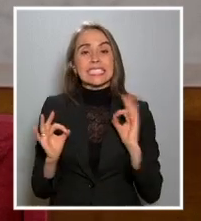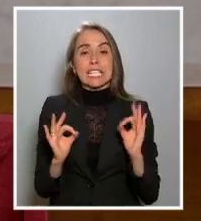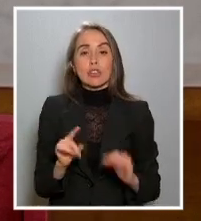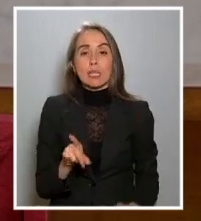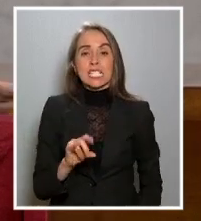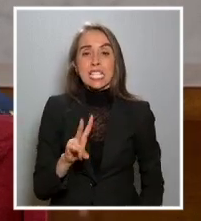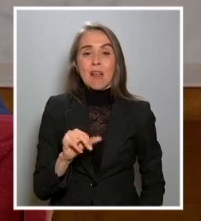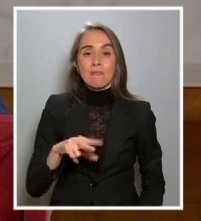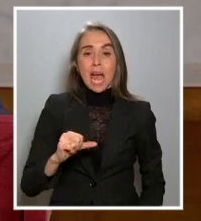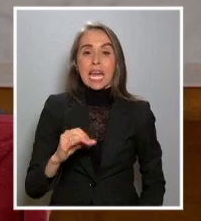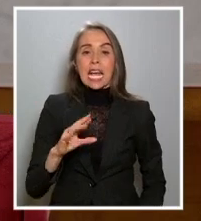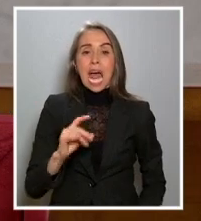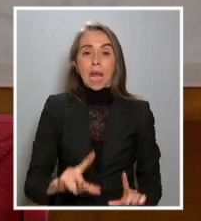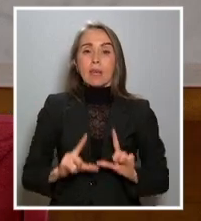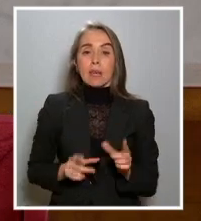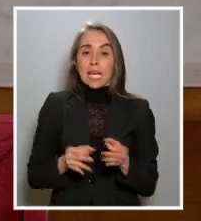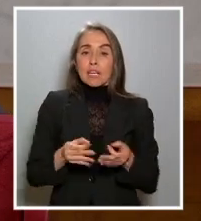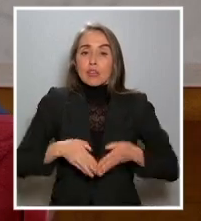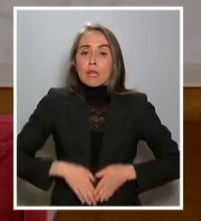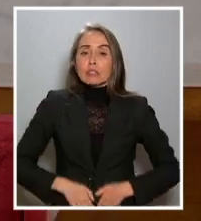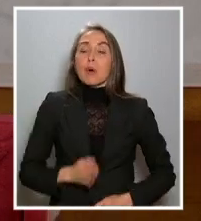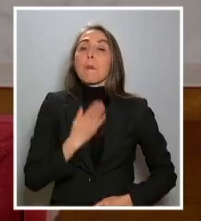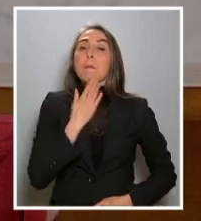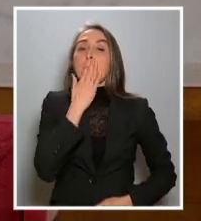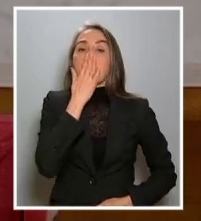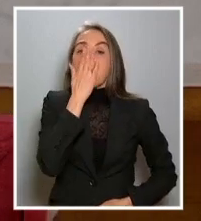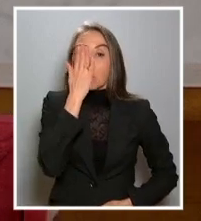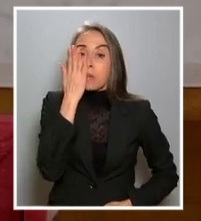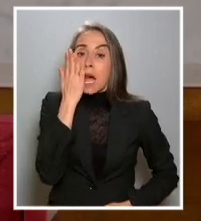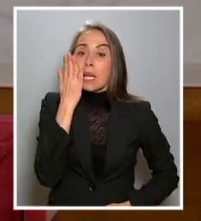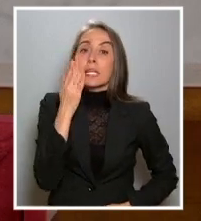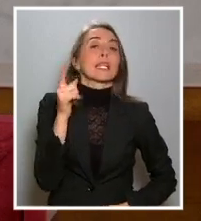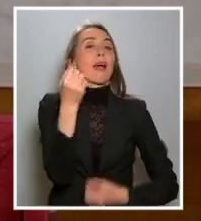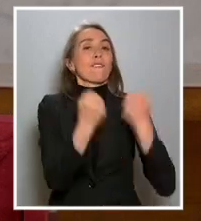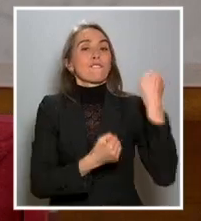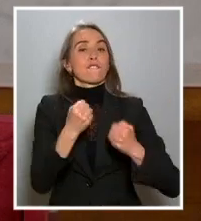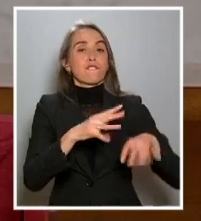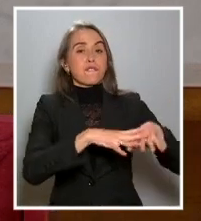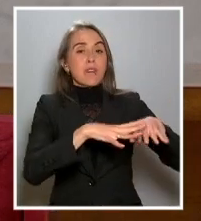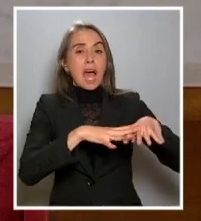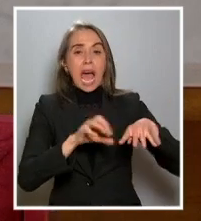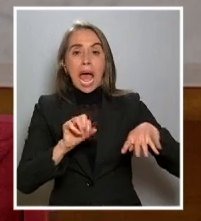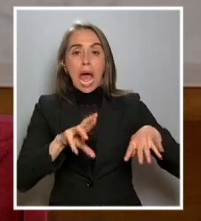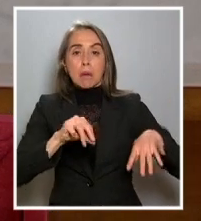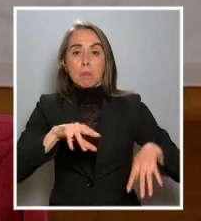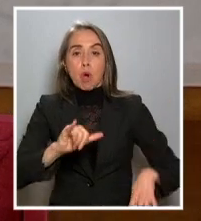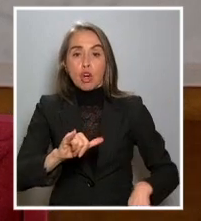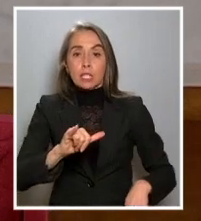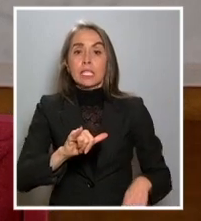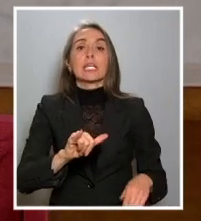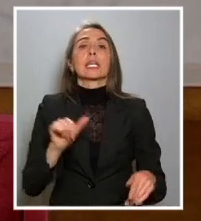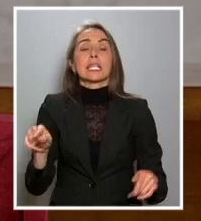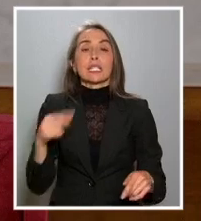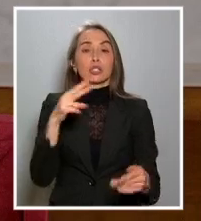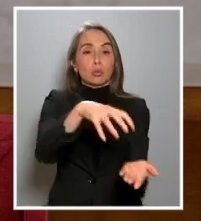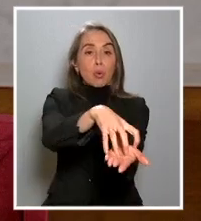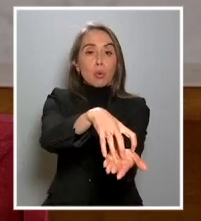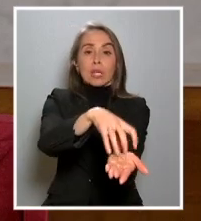Cárdenas, una ingeniera nacida en Punta Arenas, que encontró en la planta Aruoni una oportunidad para aportar al país desde su